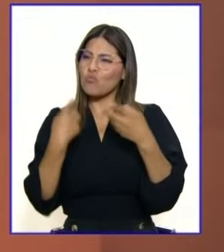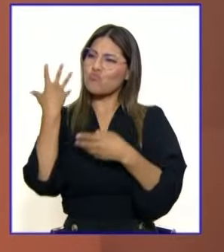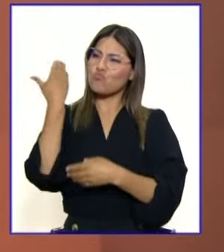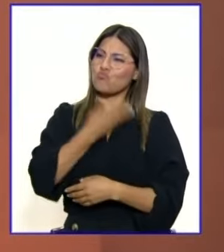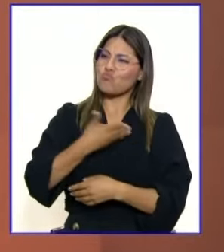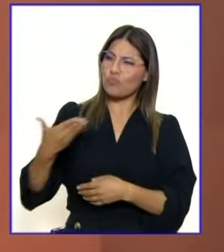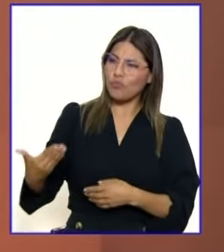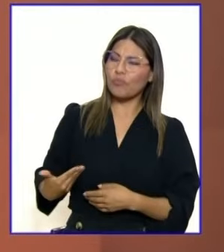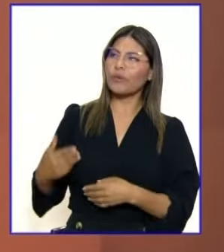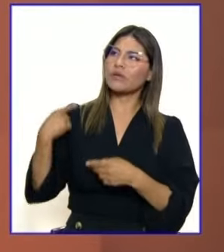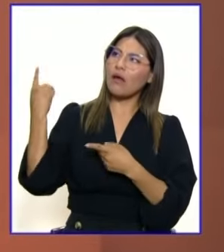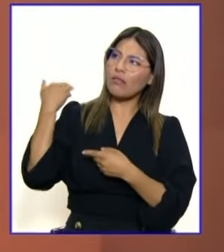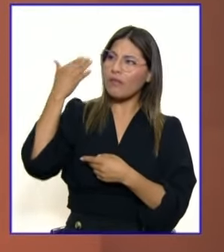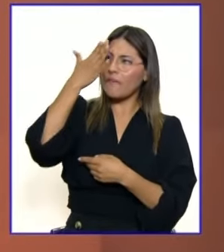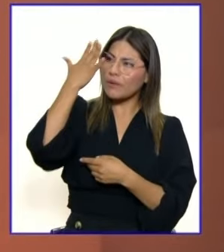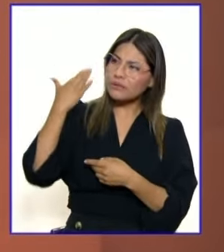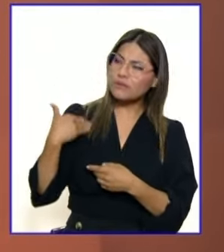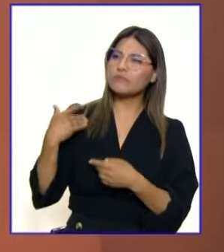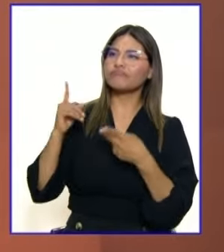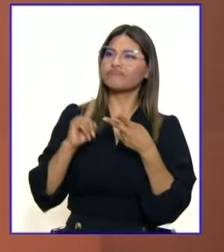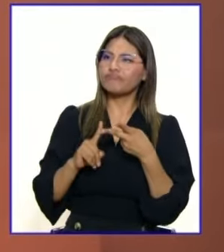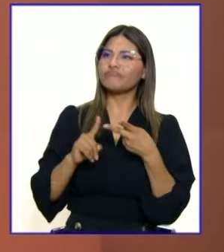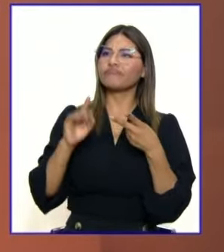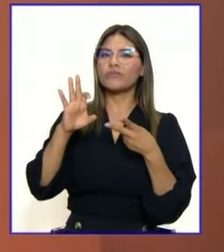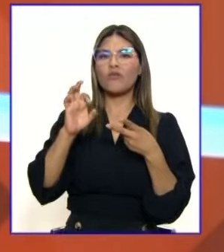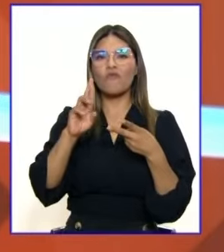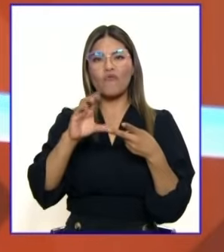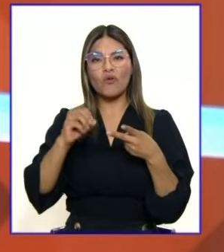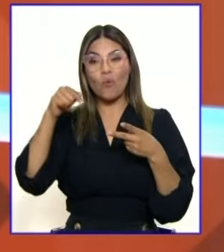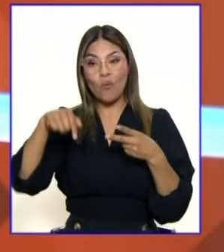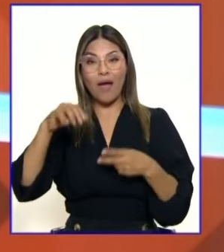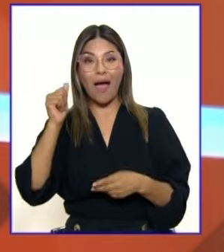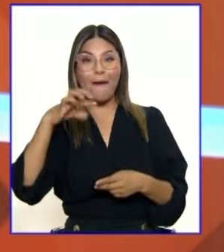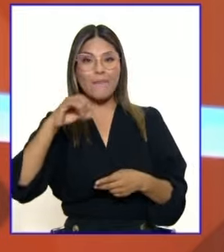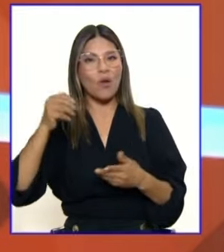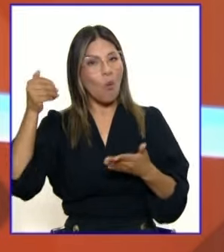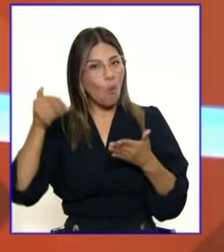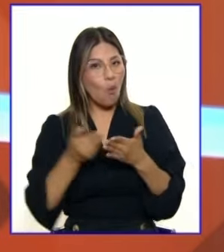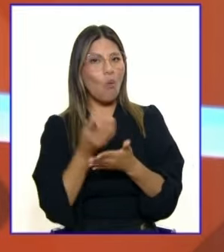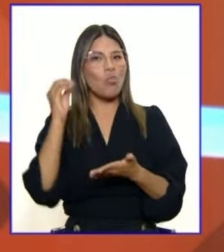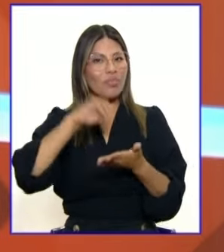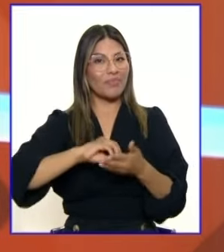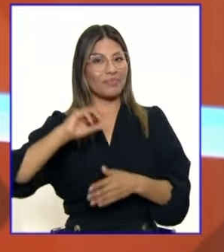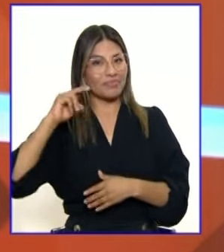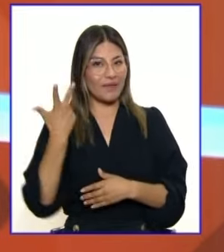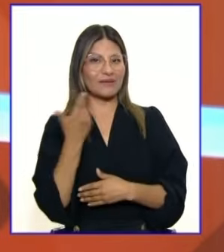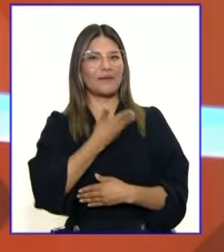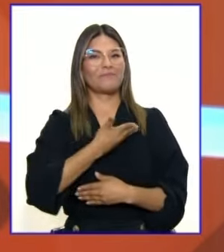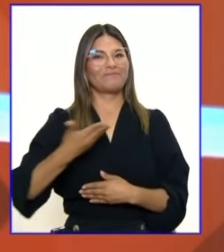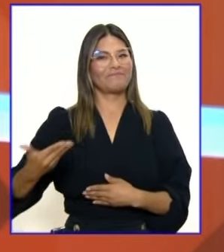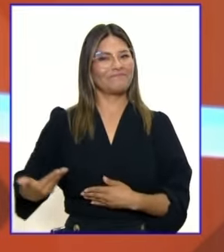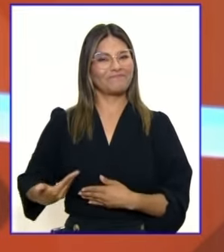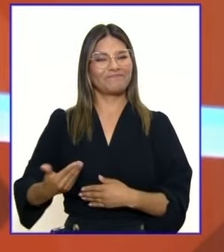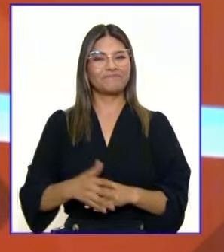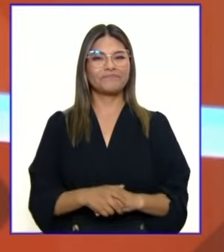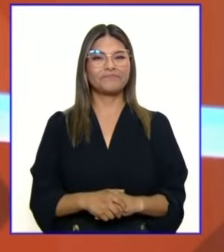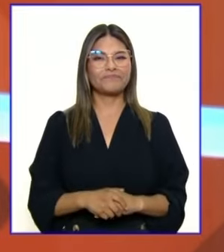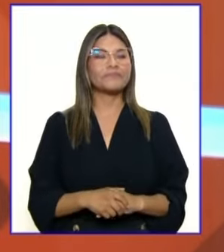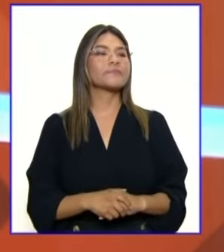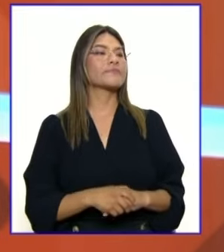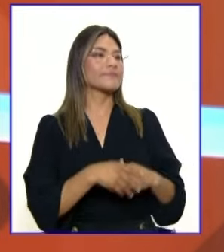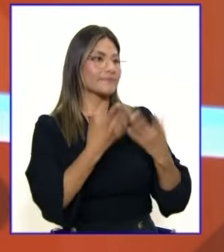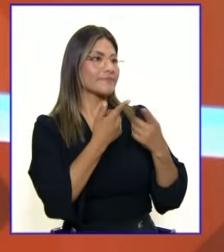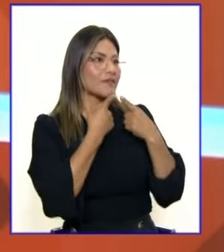por tercera ocasión anfitriones del Foro APEC. Bueno, evidentemente nos pone en la palestra internacional, ¿no? La APEC